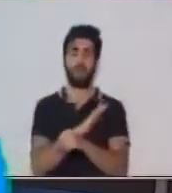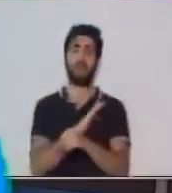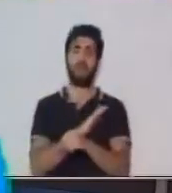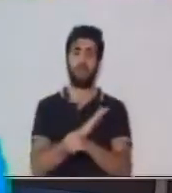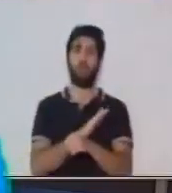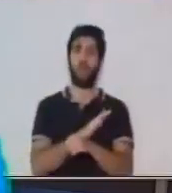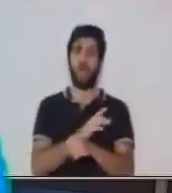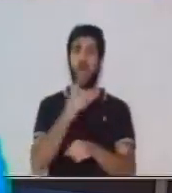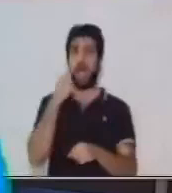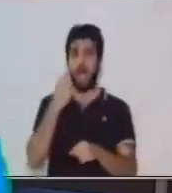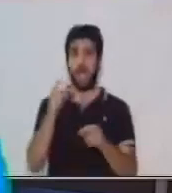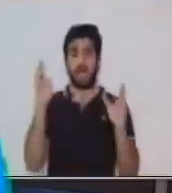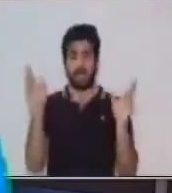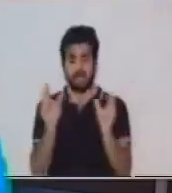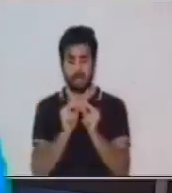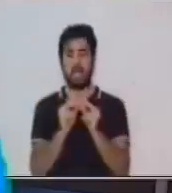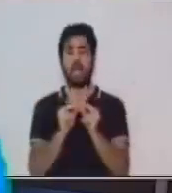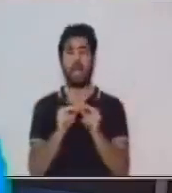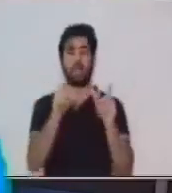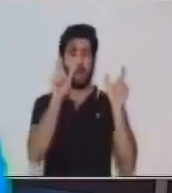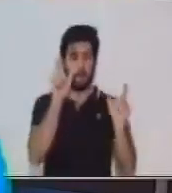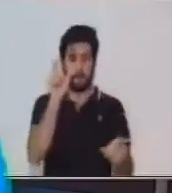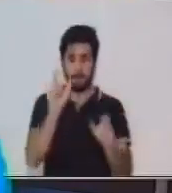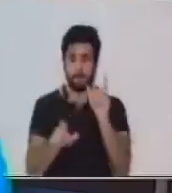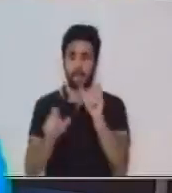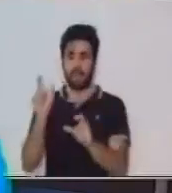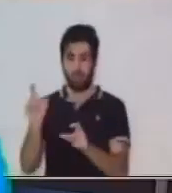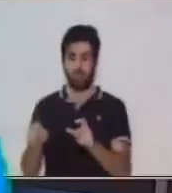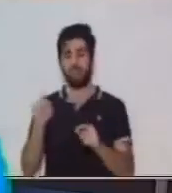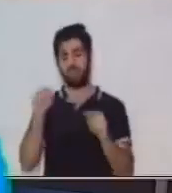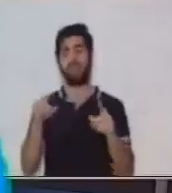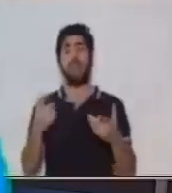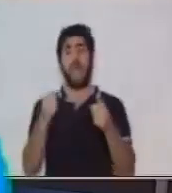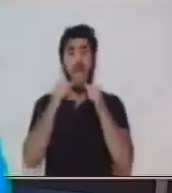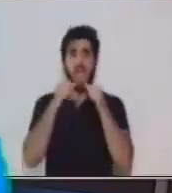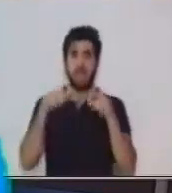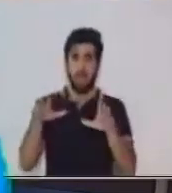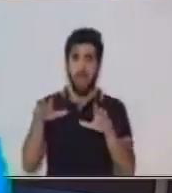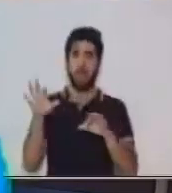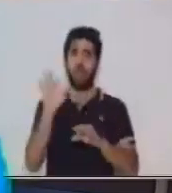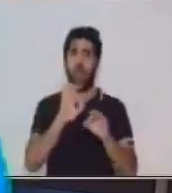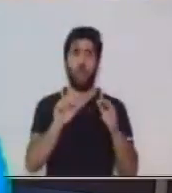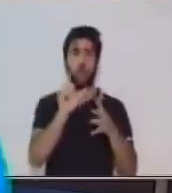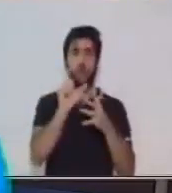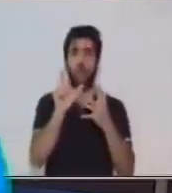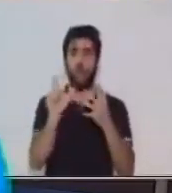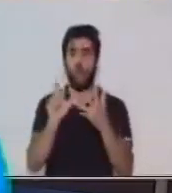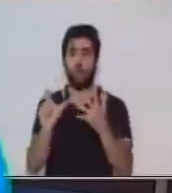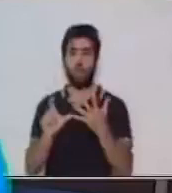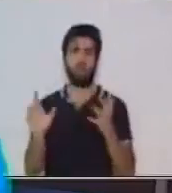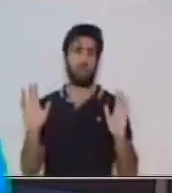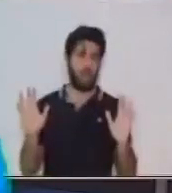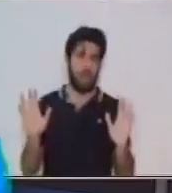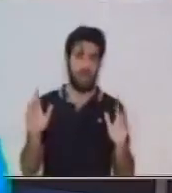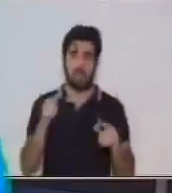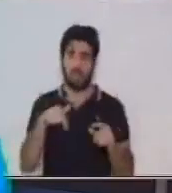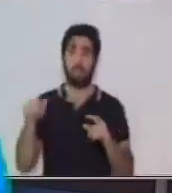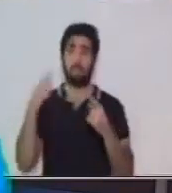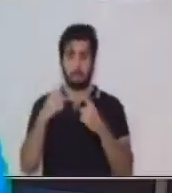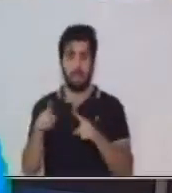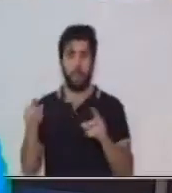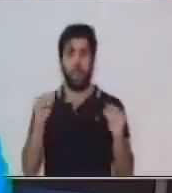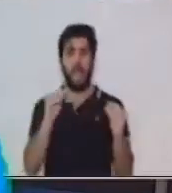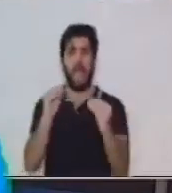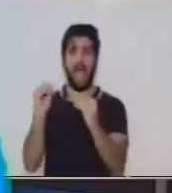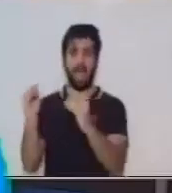fue bastante breve, los personajes son animales o tal vez son objetos animados que hablan, y esa es la característica